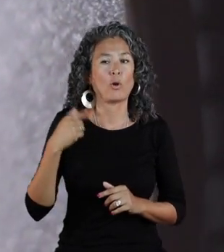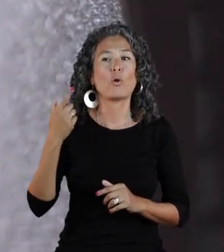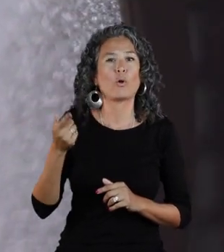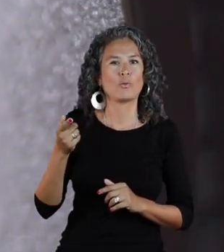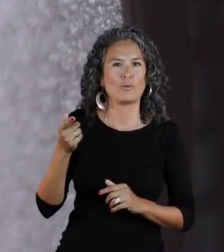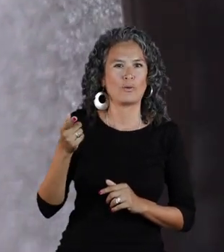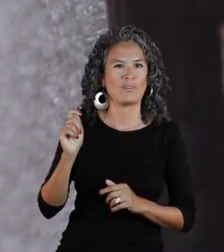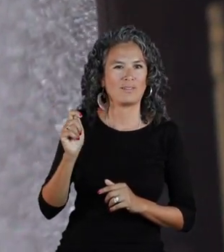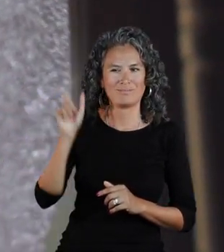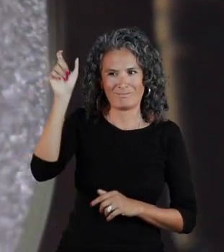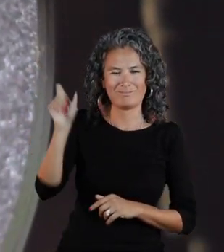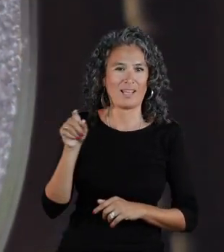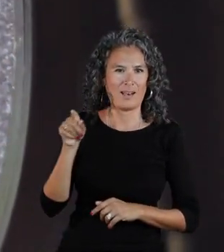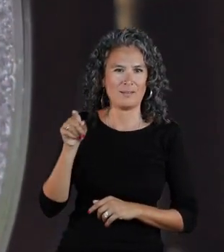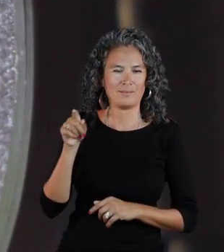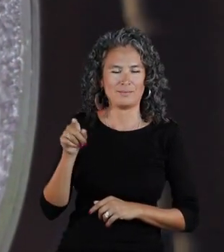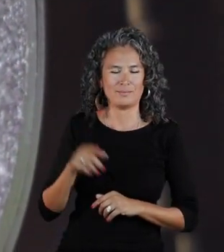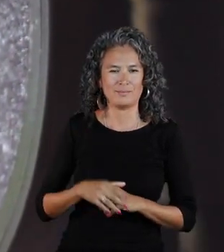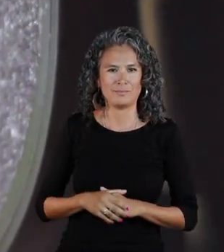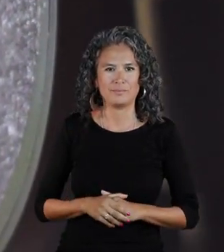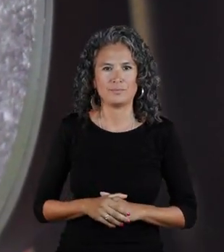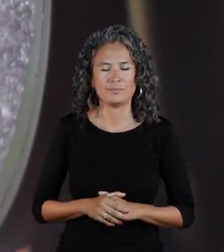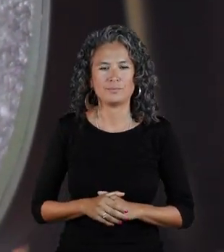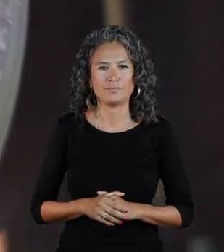Hablo del otro hablando de él.